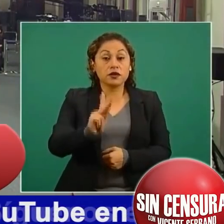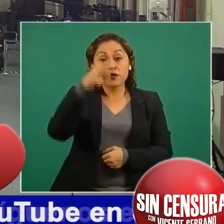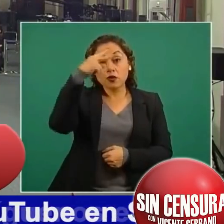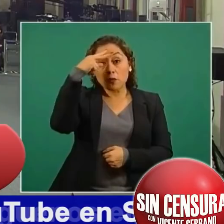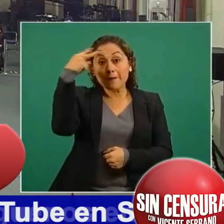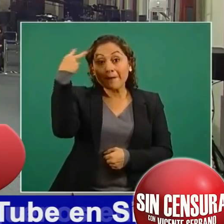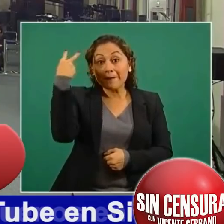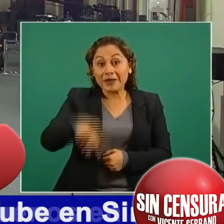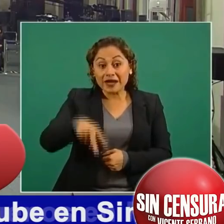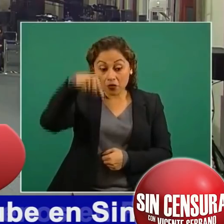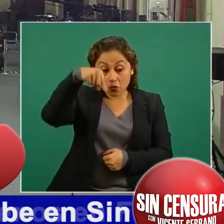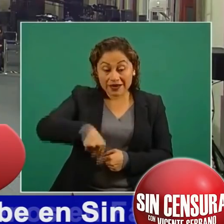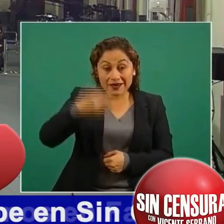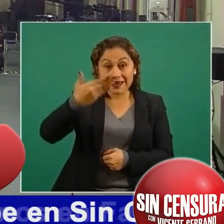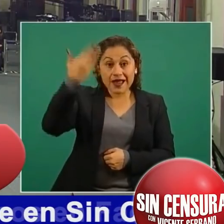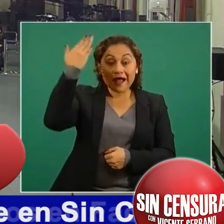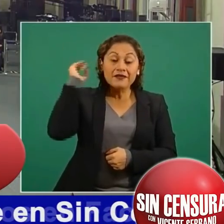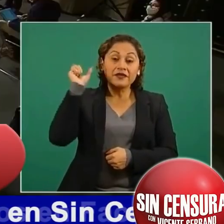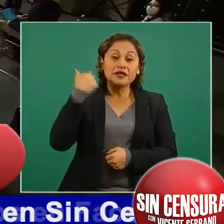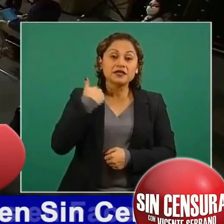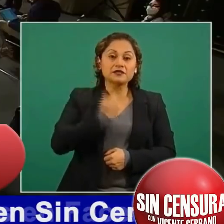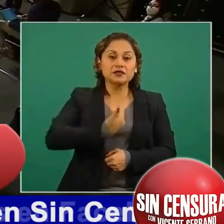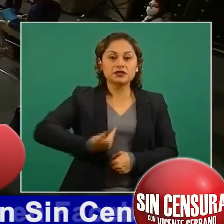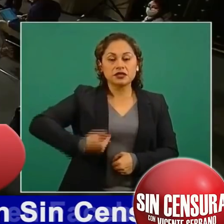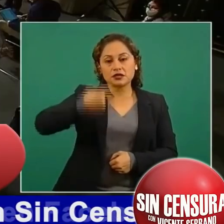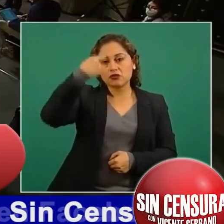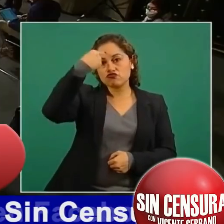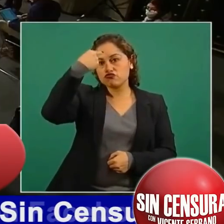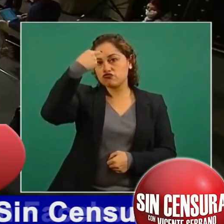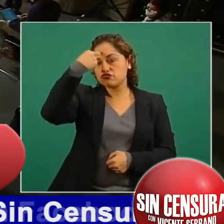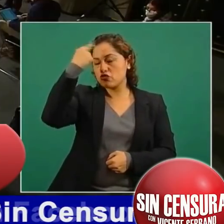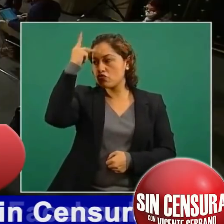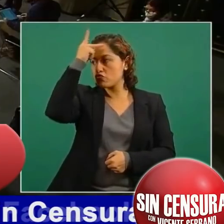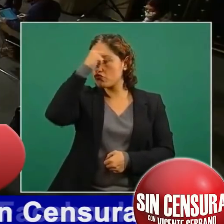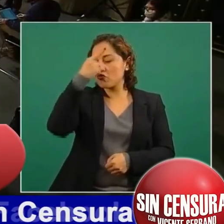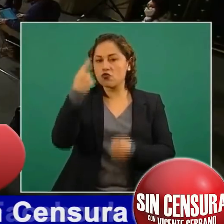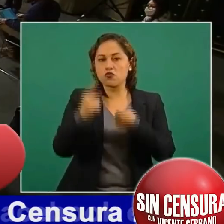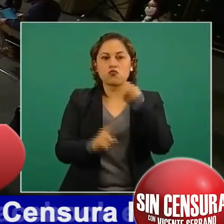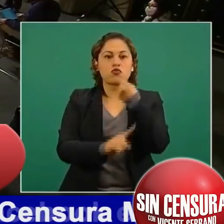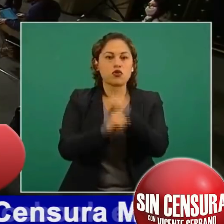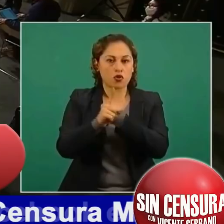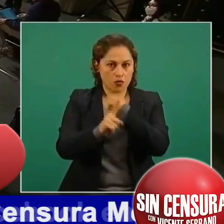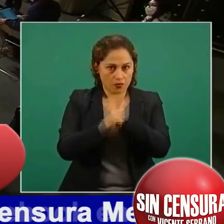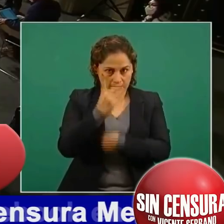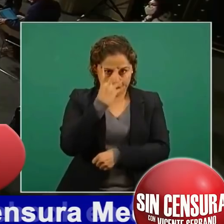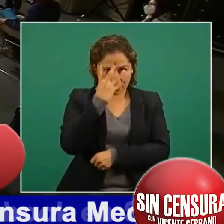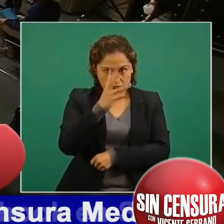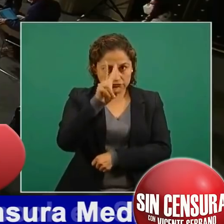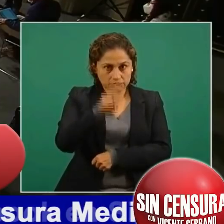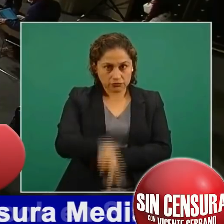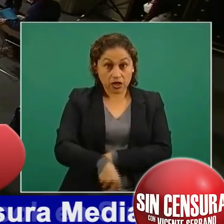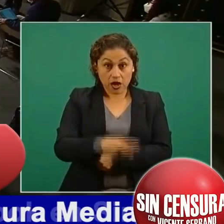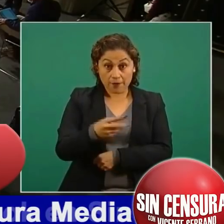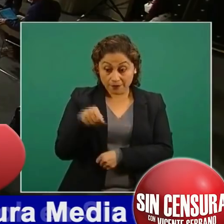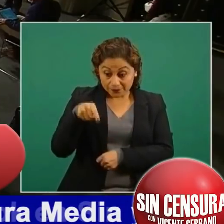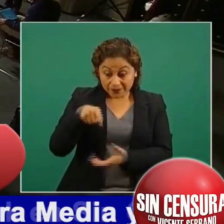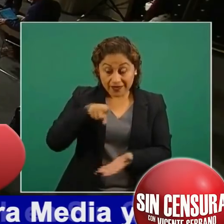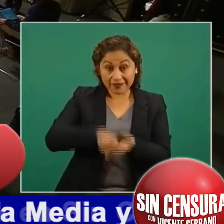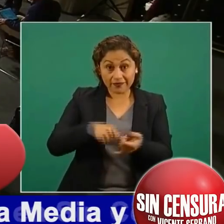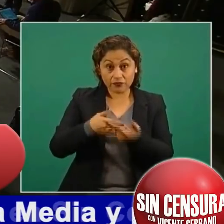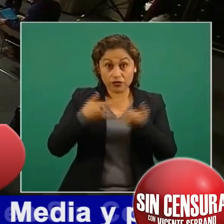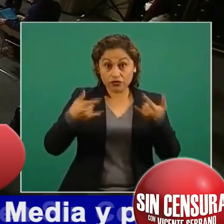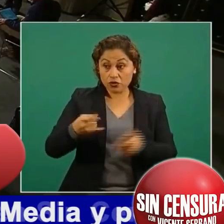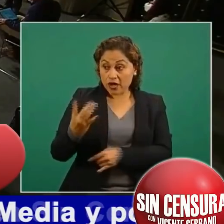serios problemas. La conducta general que plantean 4 psiquiatras de muy alta valoración y